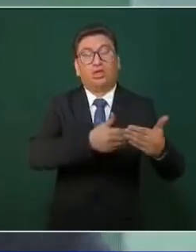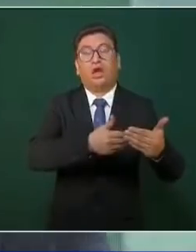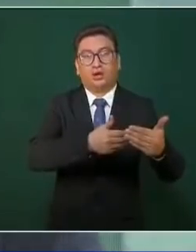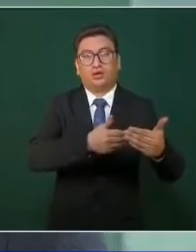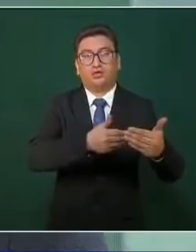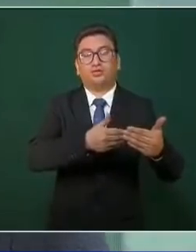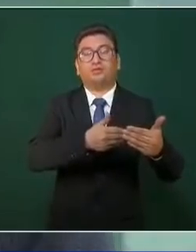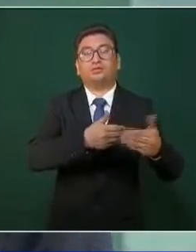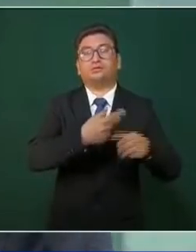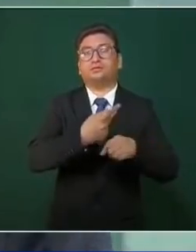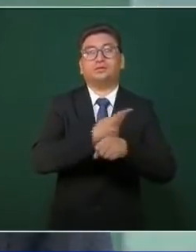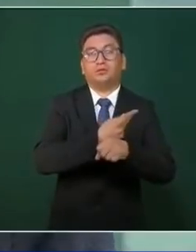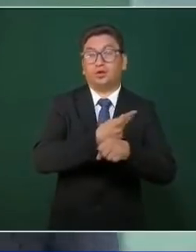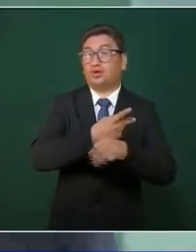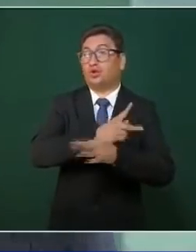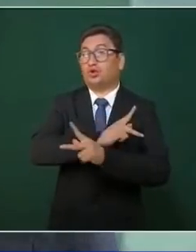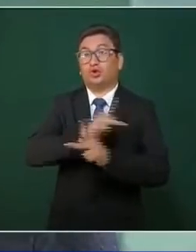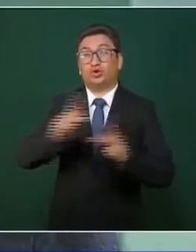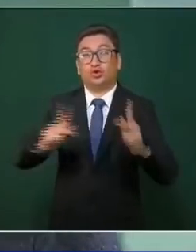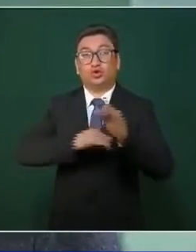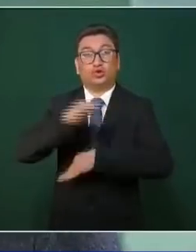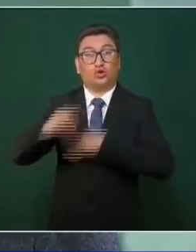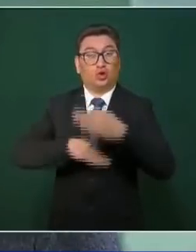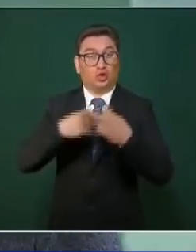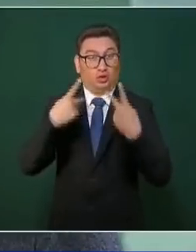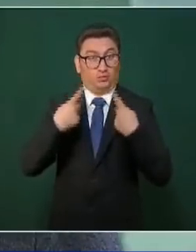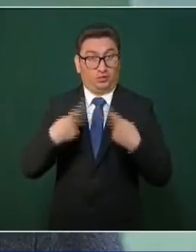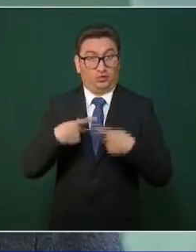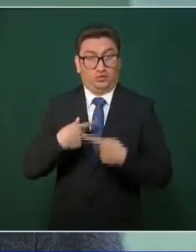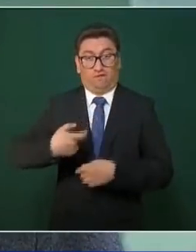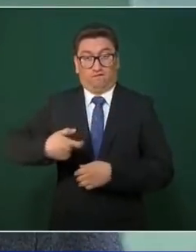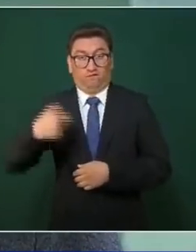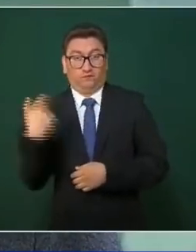todos, ricos y pobres,